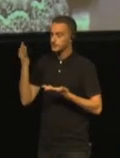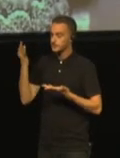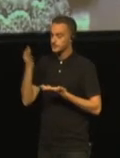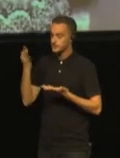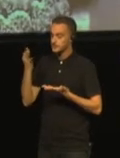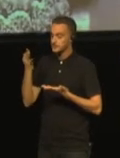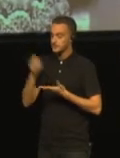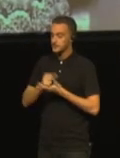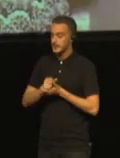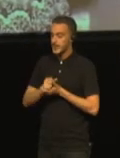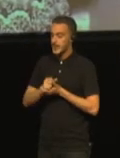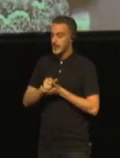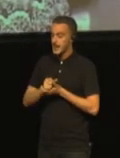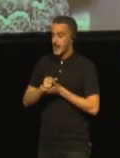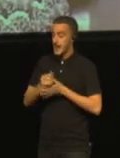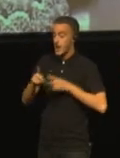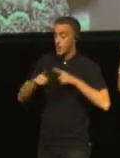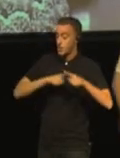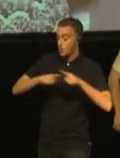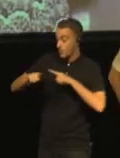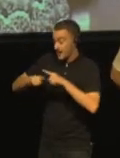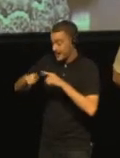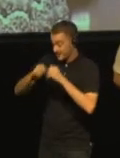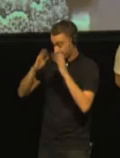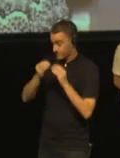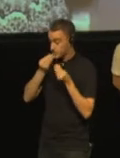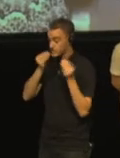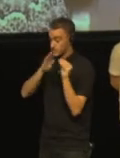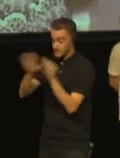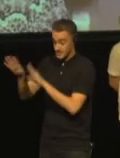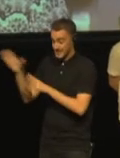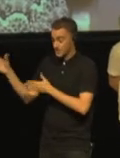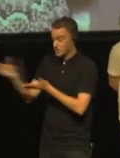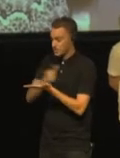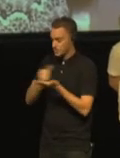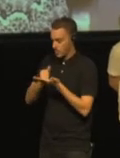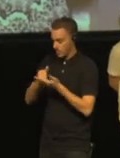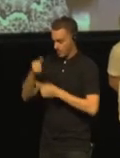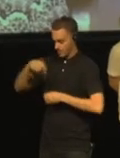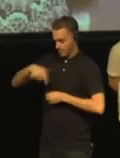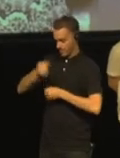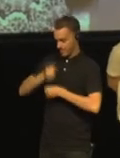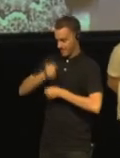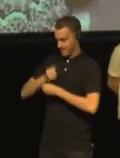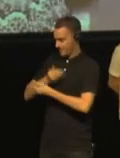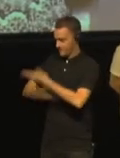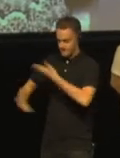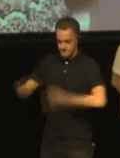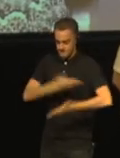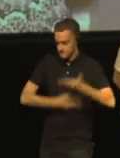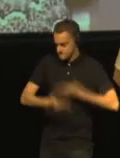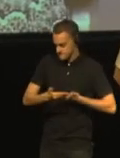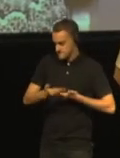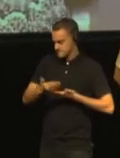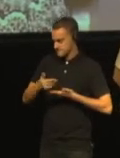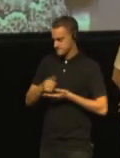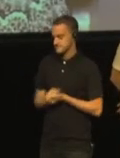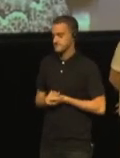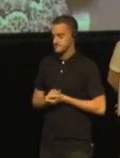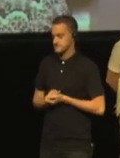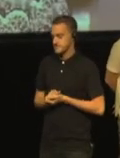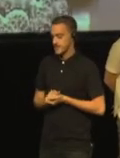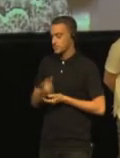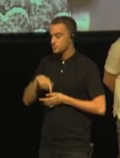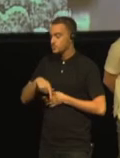que todas las organizaciones representativas aquí hayan trabajado juntas. Pero esta es nuestra primera tentativa, tenemos que decir. Nunca habríamos logrado